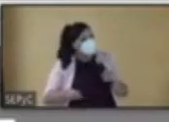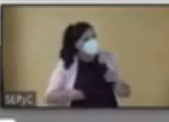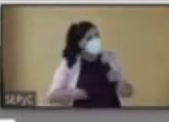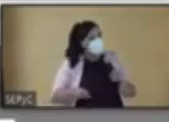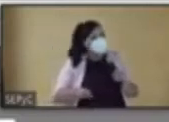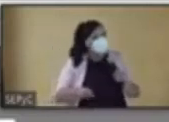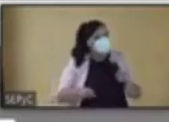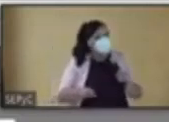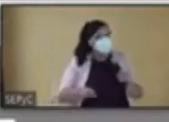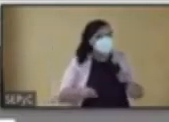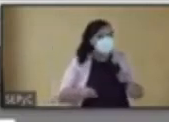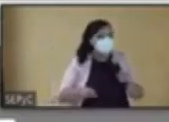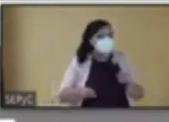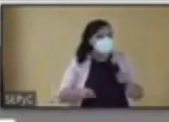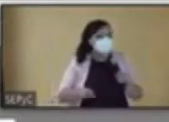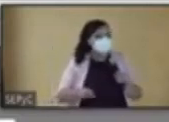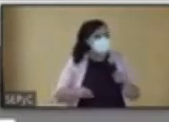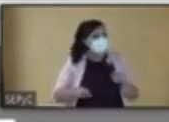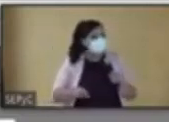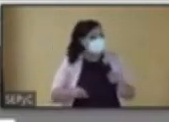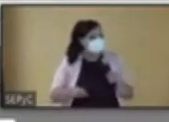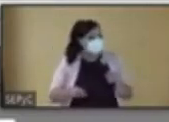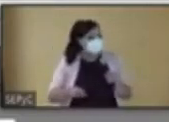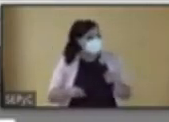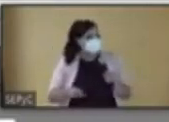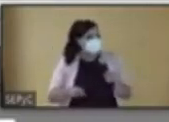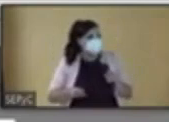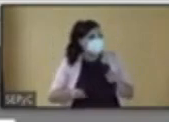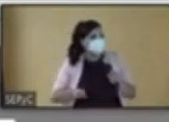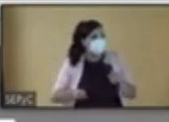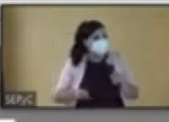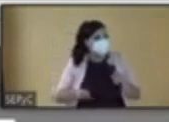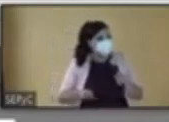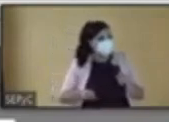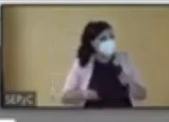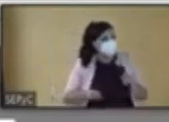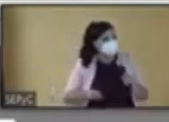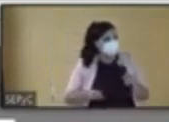el rol o el puesto que desempeña en dicho gremio,